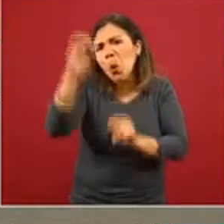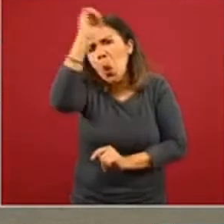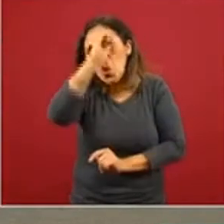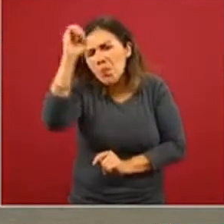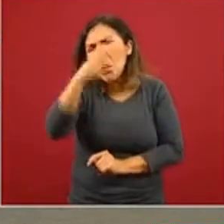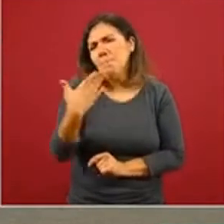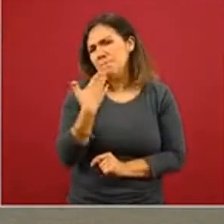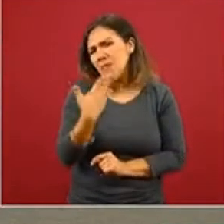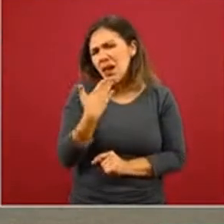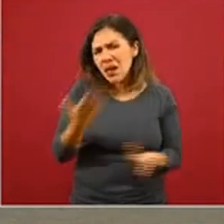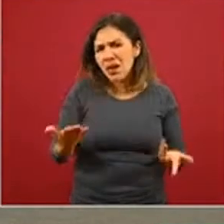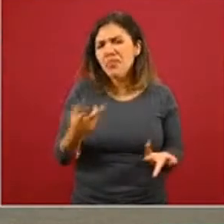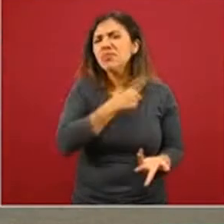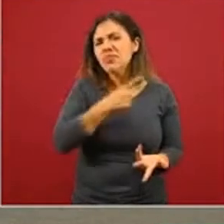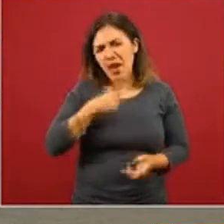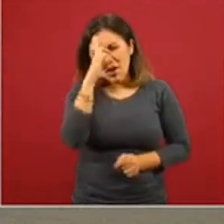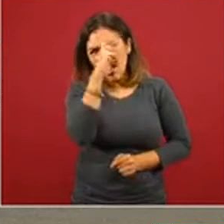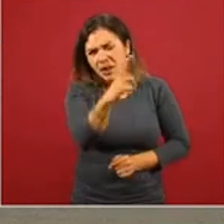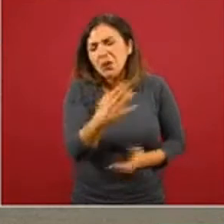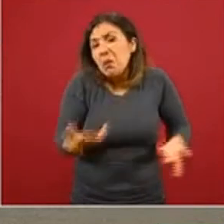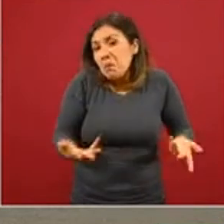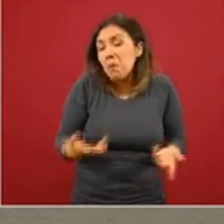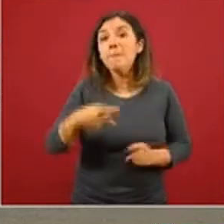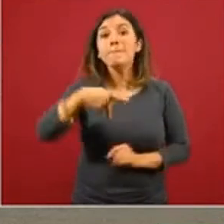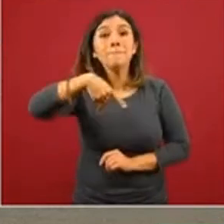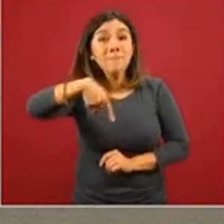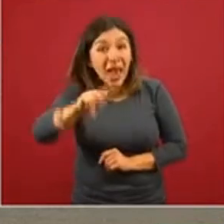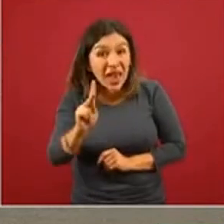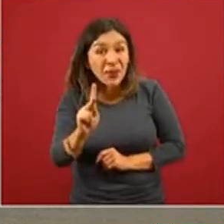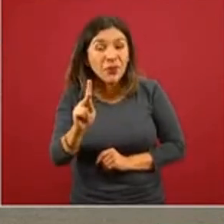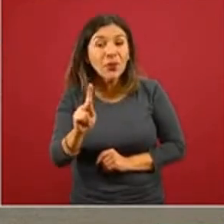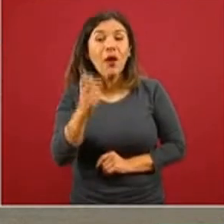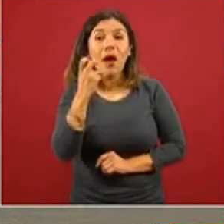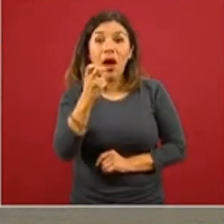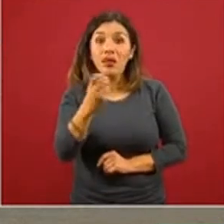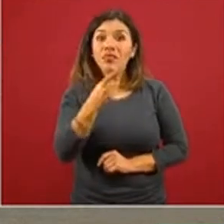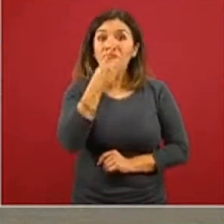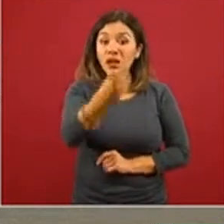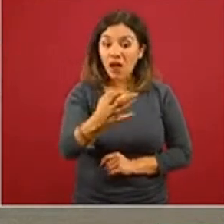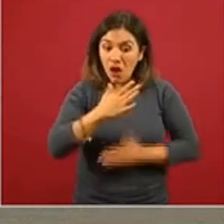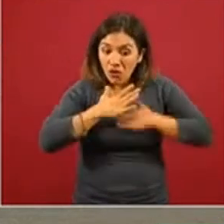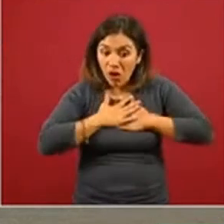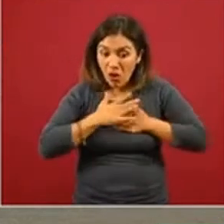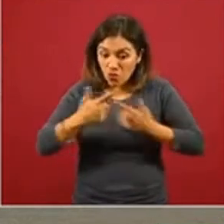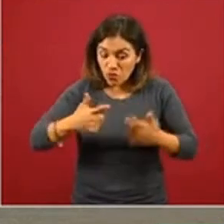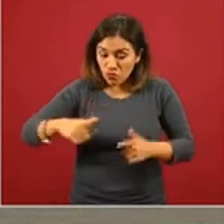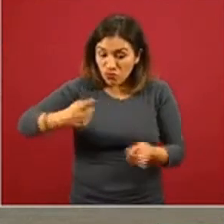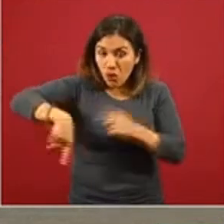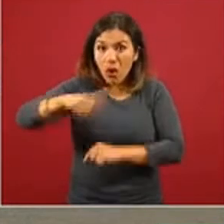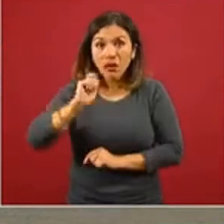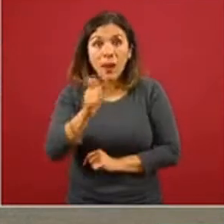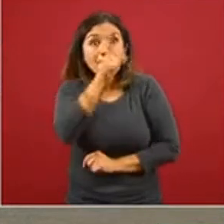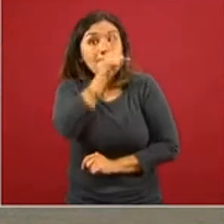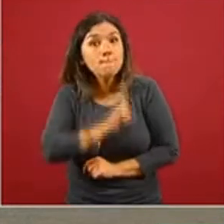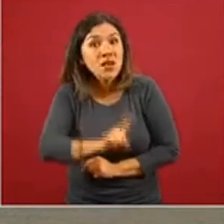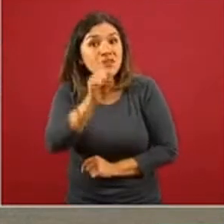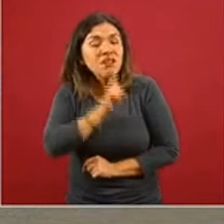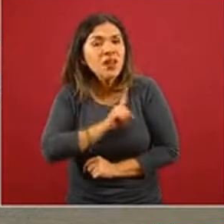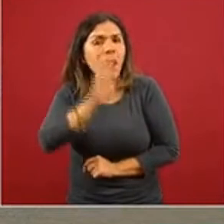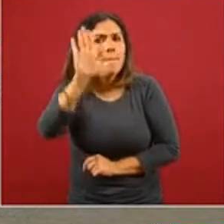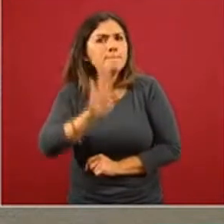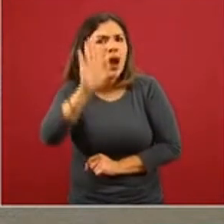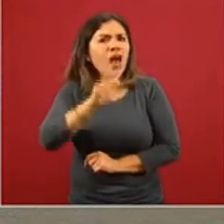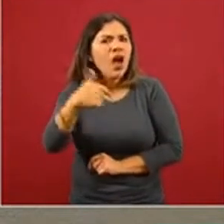perspectivas y opiniones, y hay que respetarlas. Pero la idea de que estábamos ocultando, esto tiene un significado de que hay una